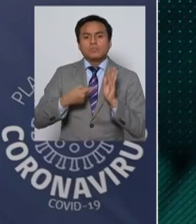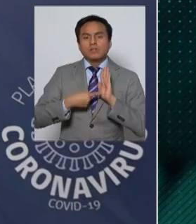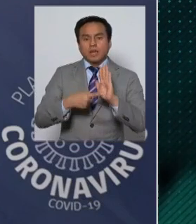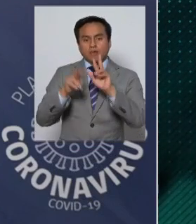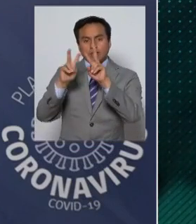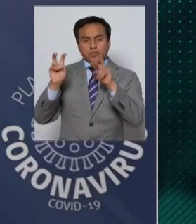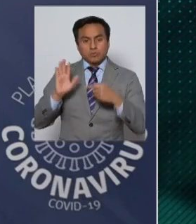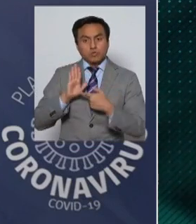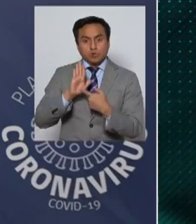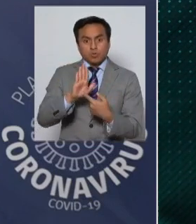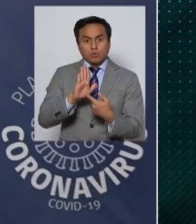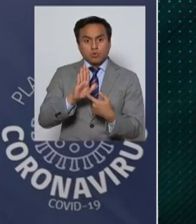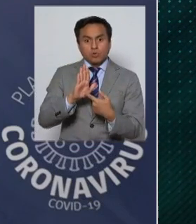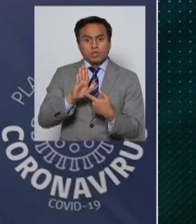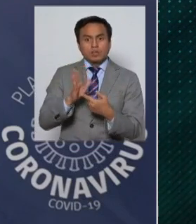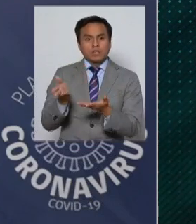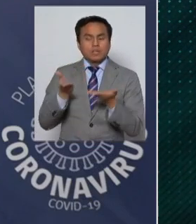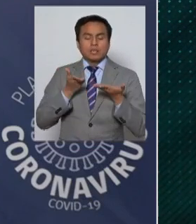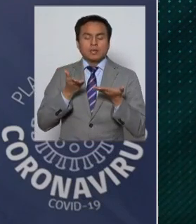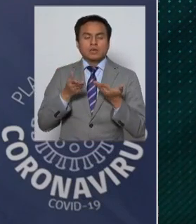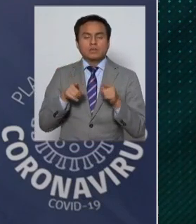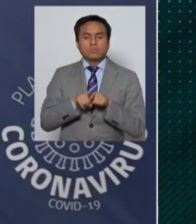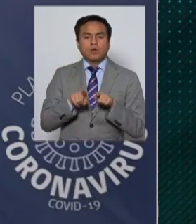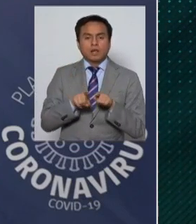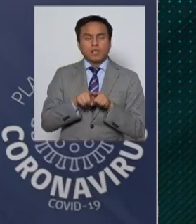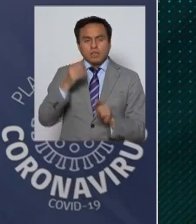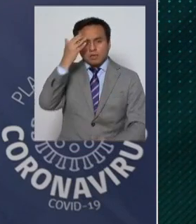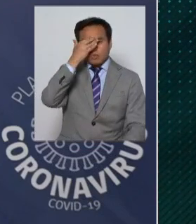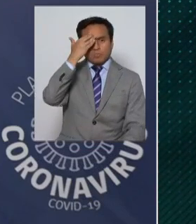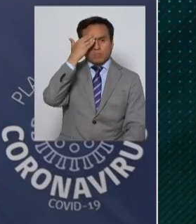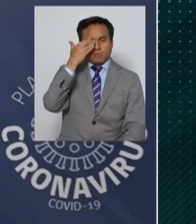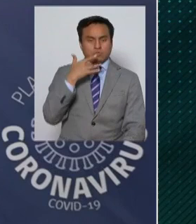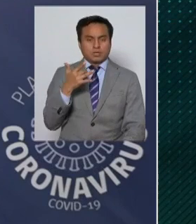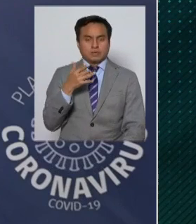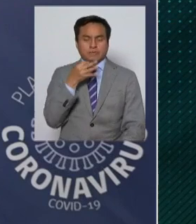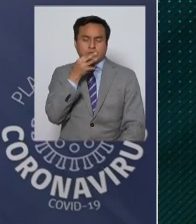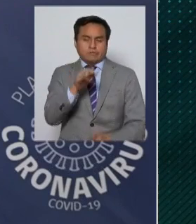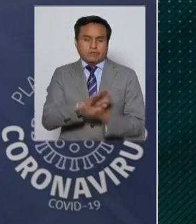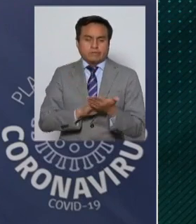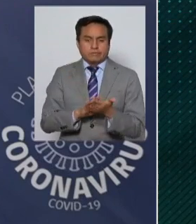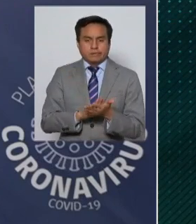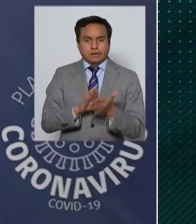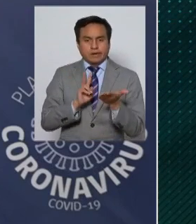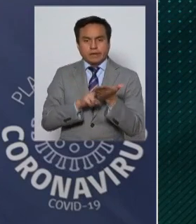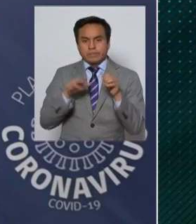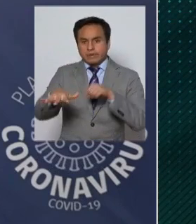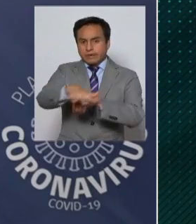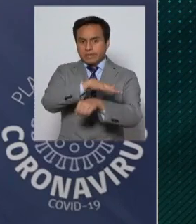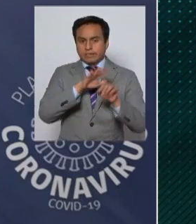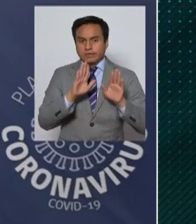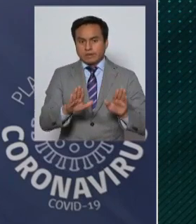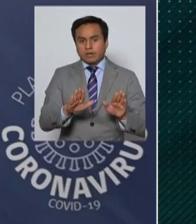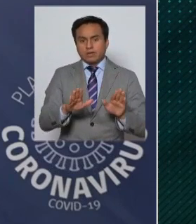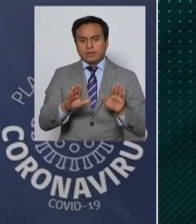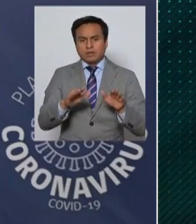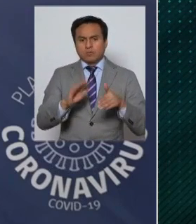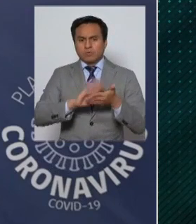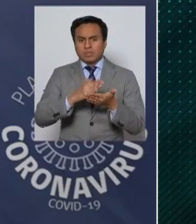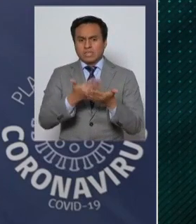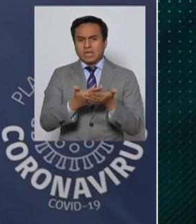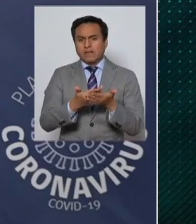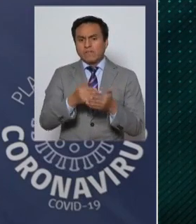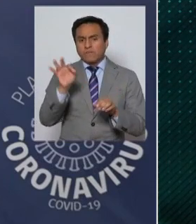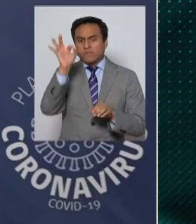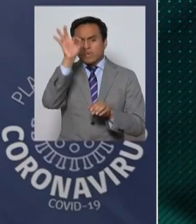este estudio nos deja extraordinariamente preocupados, porque si uno dijera, esta es la realidad del comportamiento